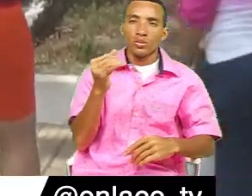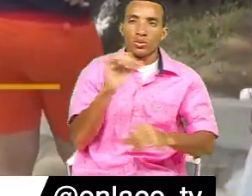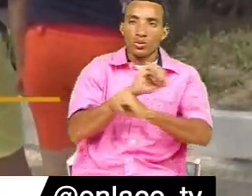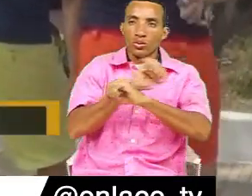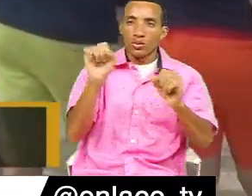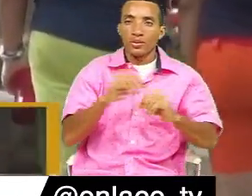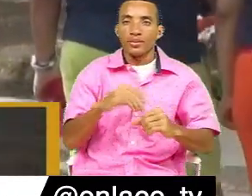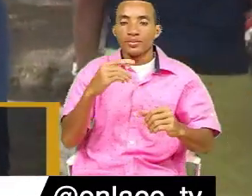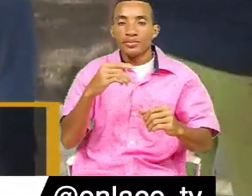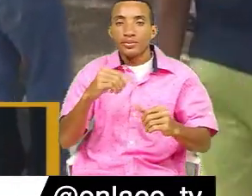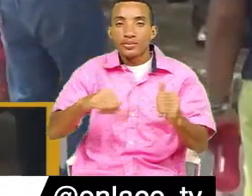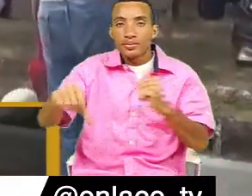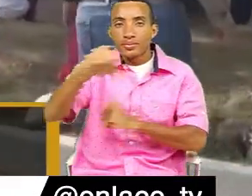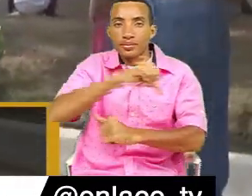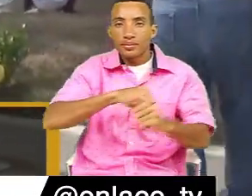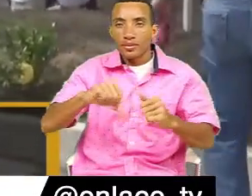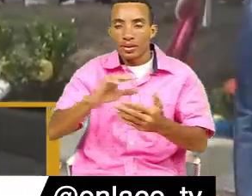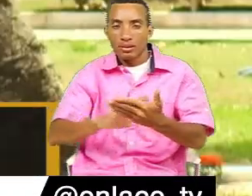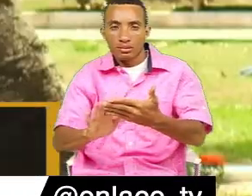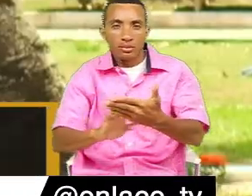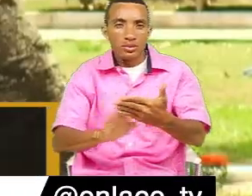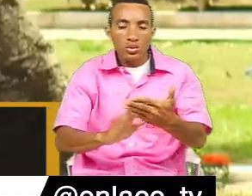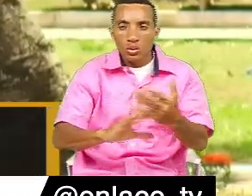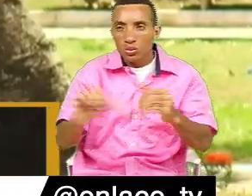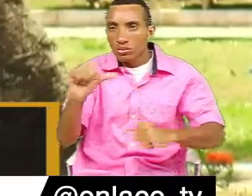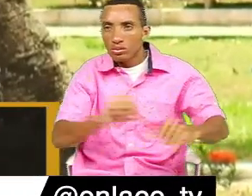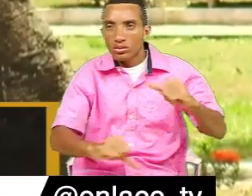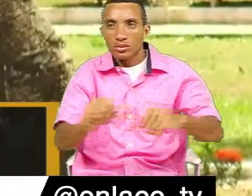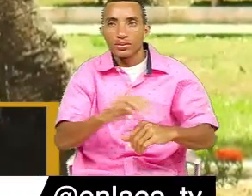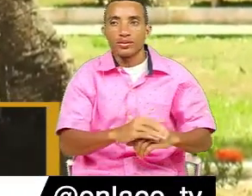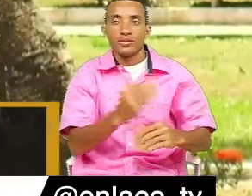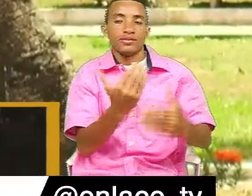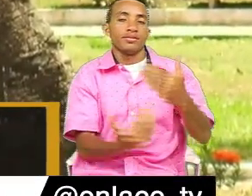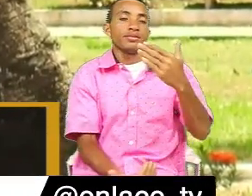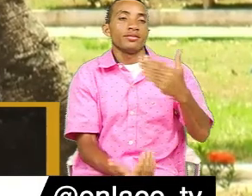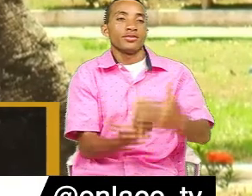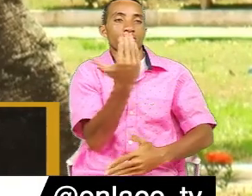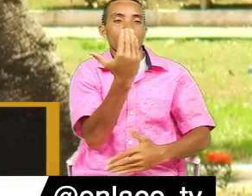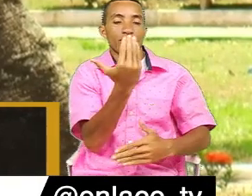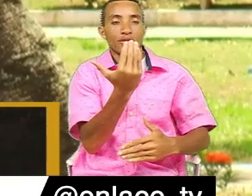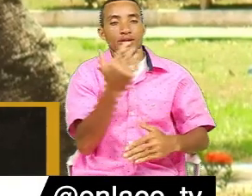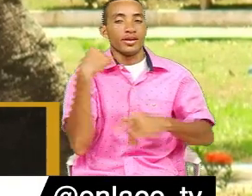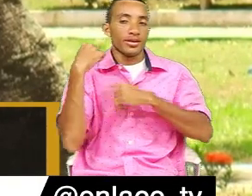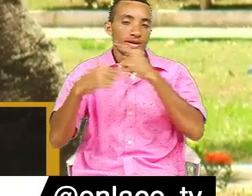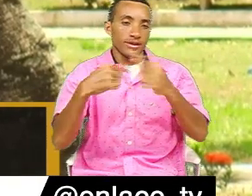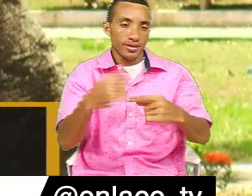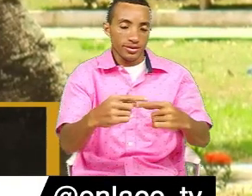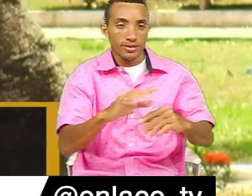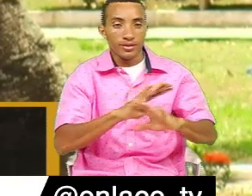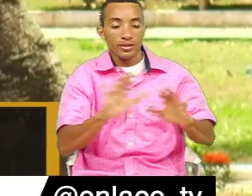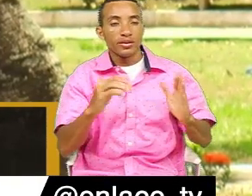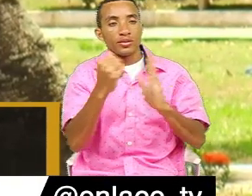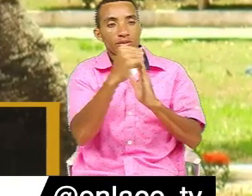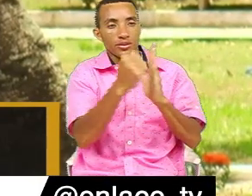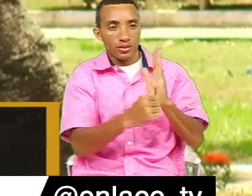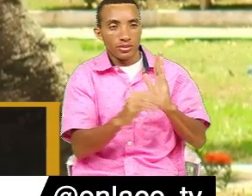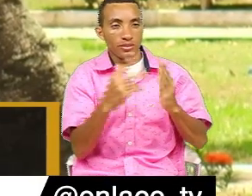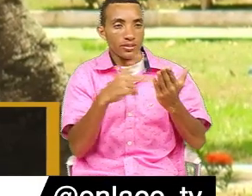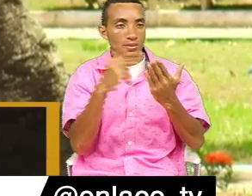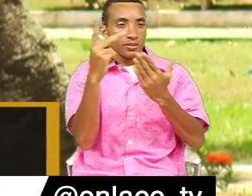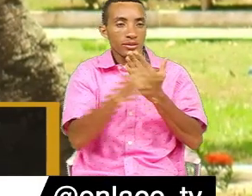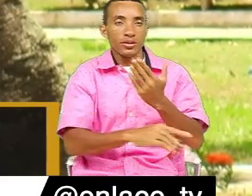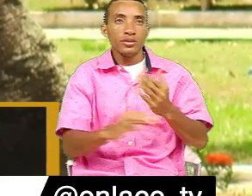del parque del barrio Pueblo Nuevo anexo a dicha institución. Con el Liceo Nueva Generación, dentro de su programa de proyecto de